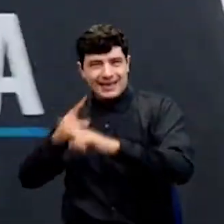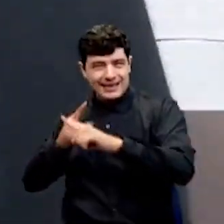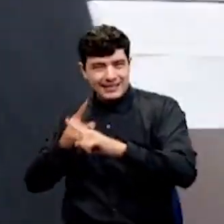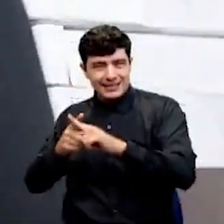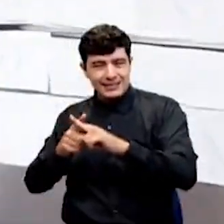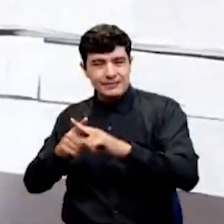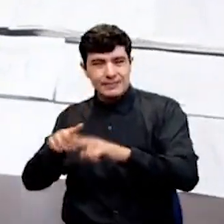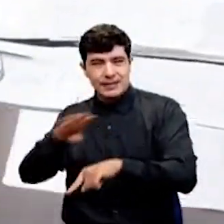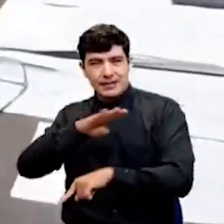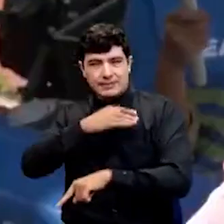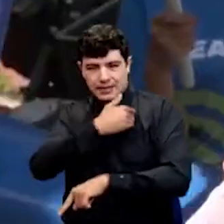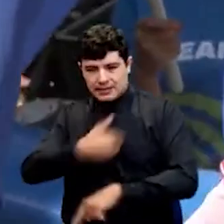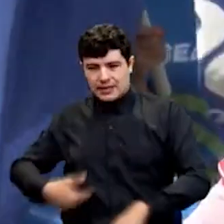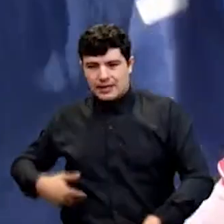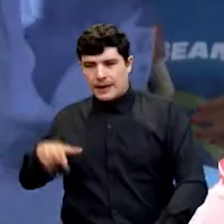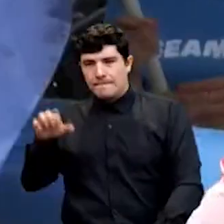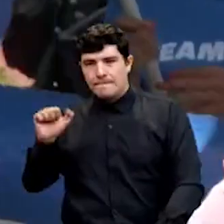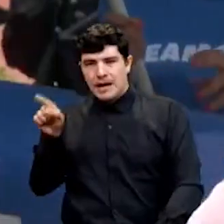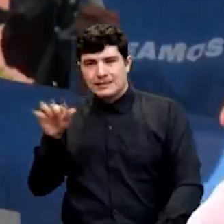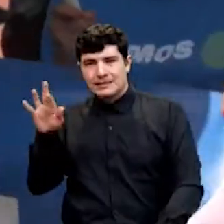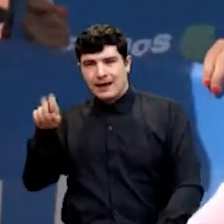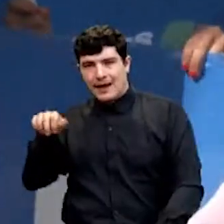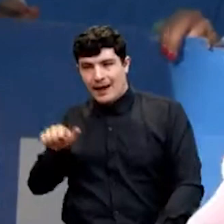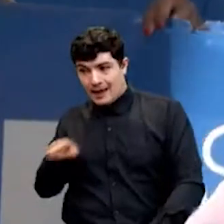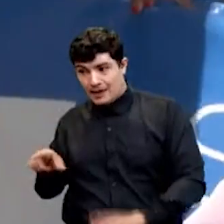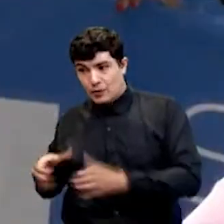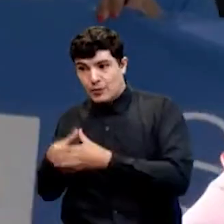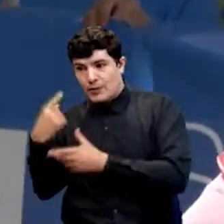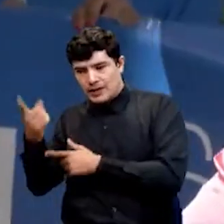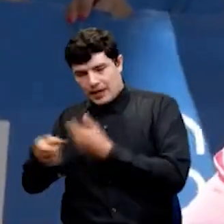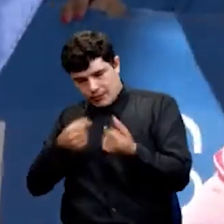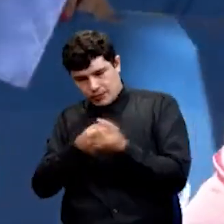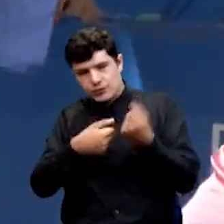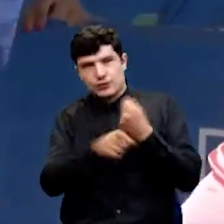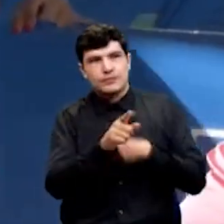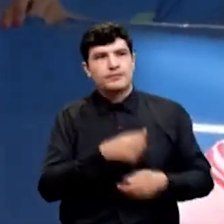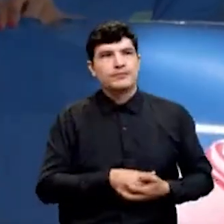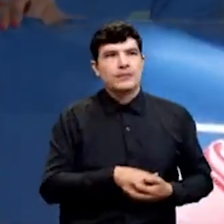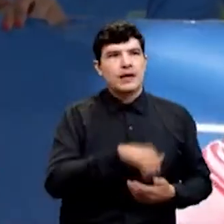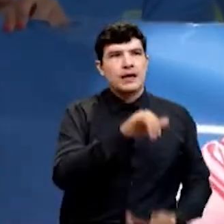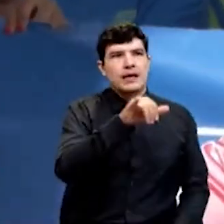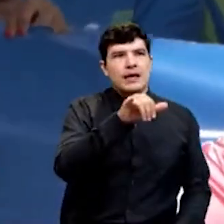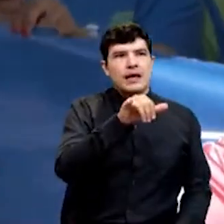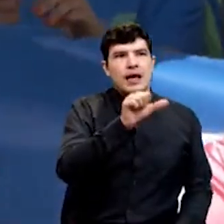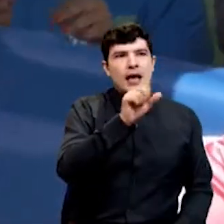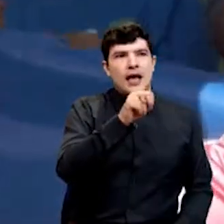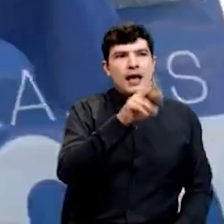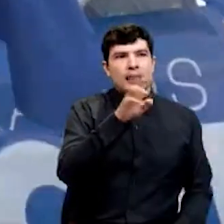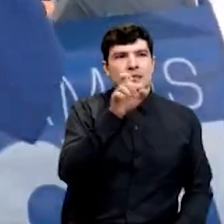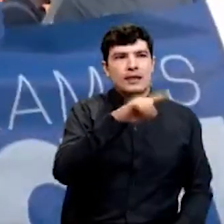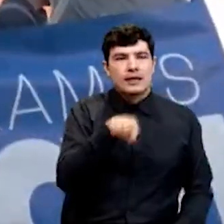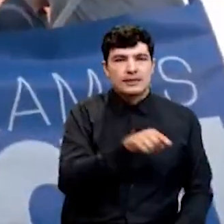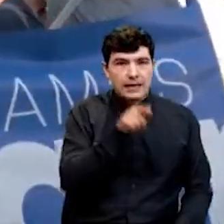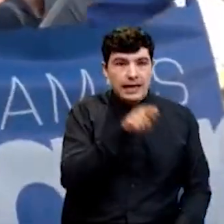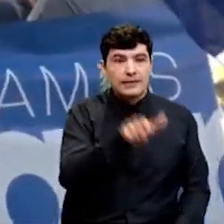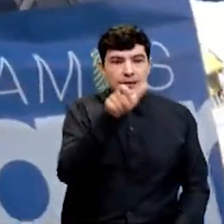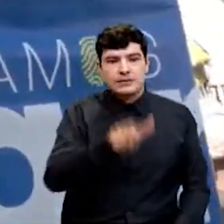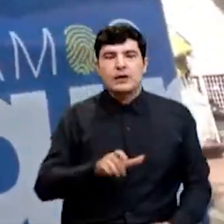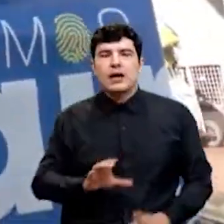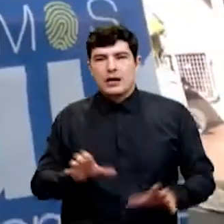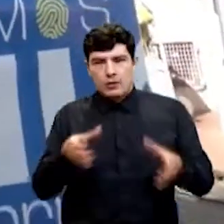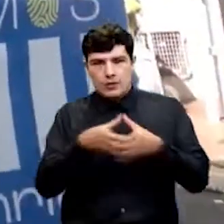Andrés Pastrana Arango. Yair Andrés Manrique se inscribió con el movimiento Ciudadanos Seamos, el cual